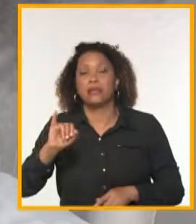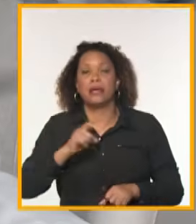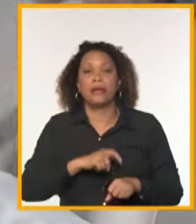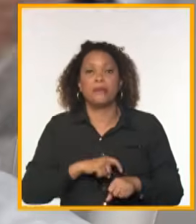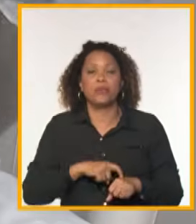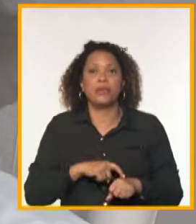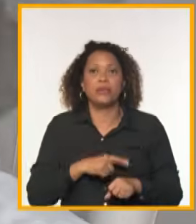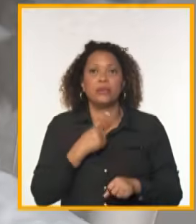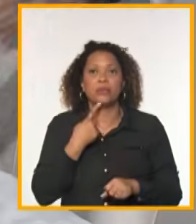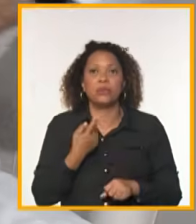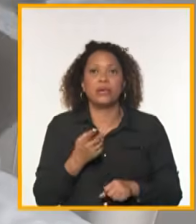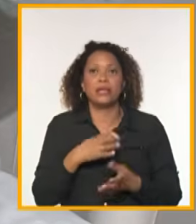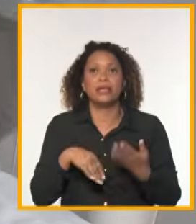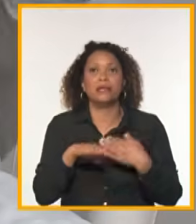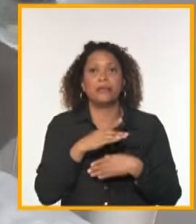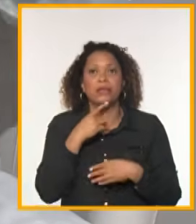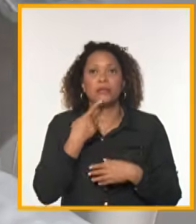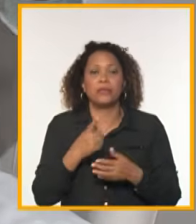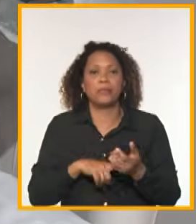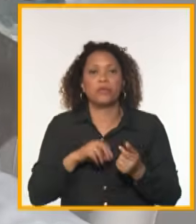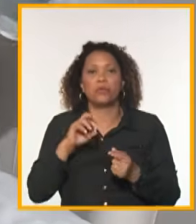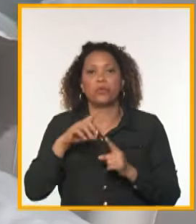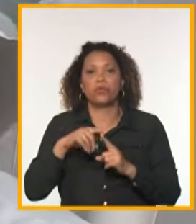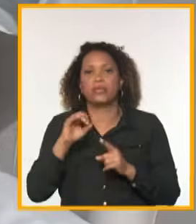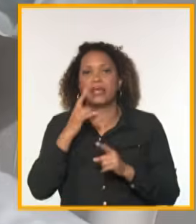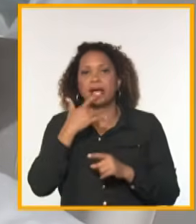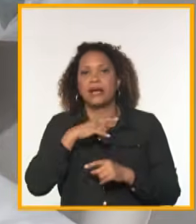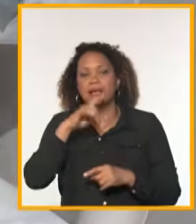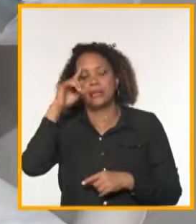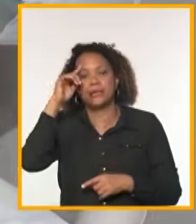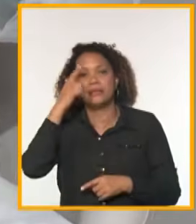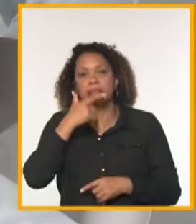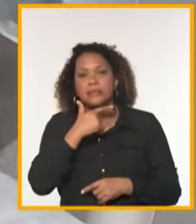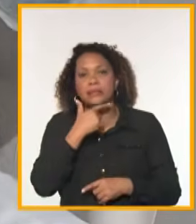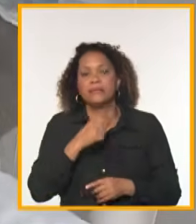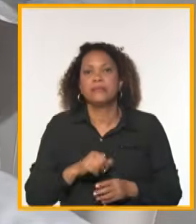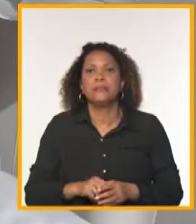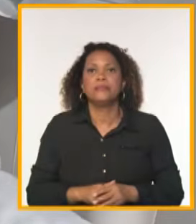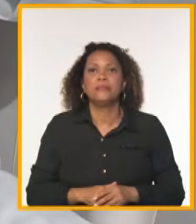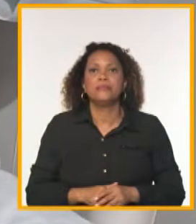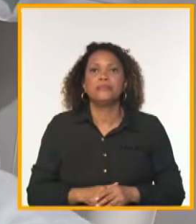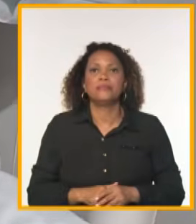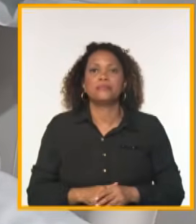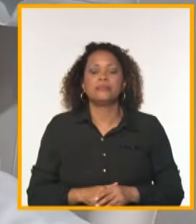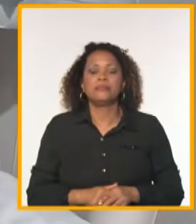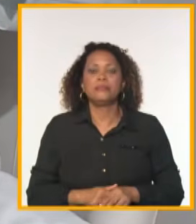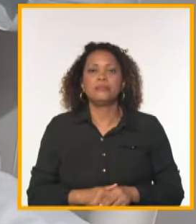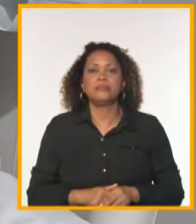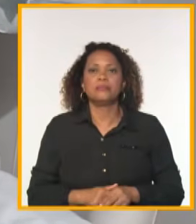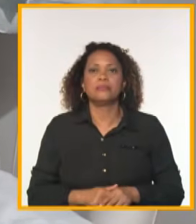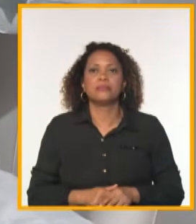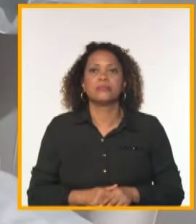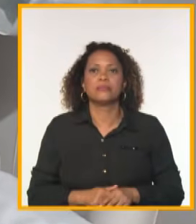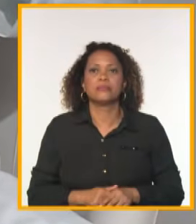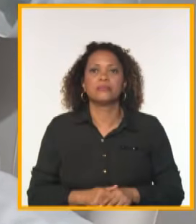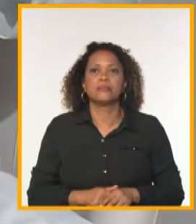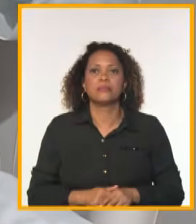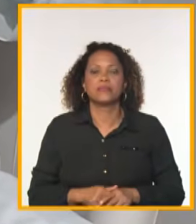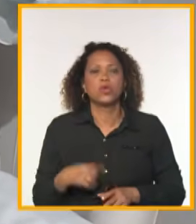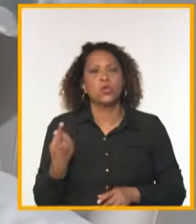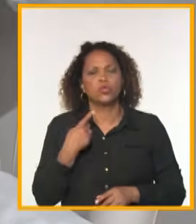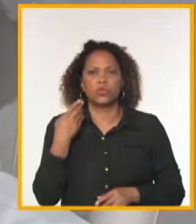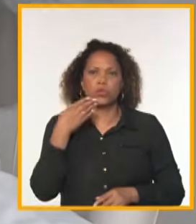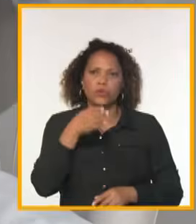de los inhibidores de proteasa y la maravilla de los inhibidores de proteasa, entonces fuimos